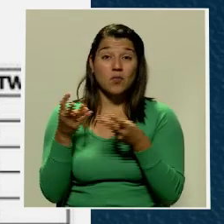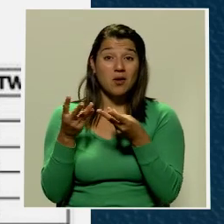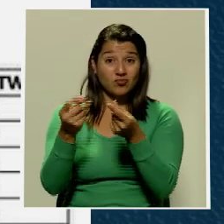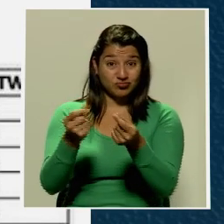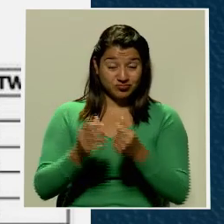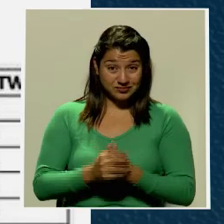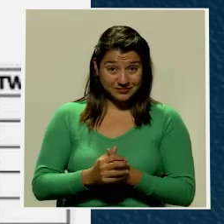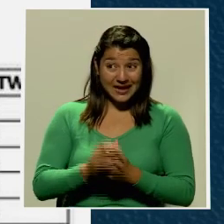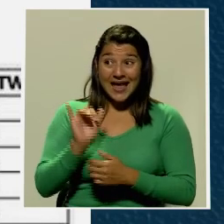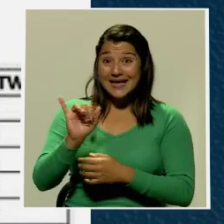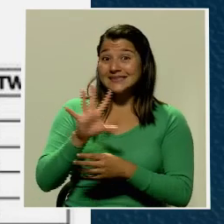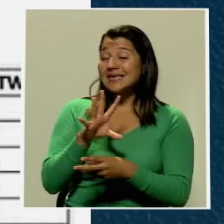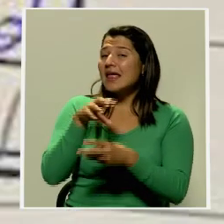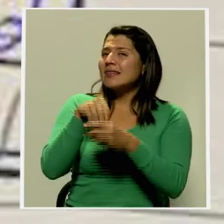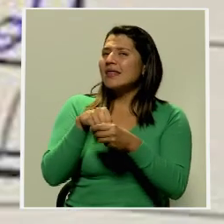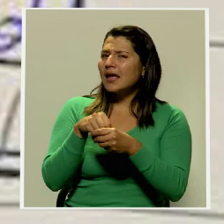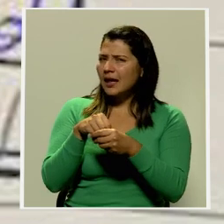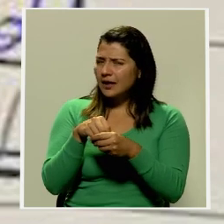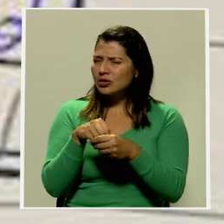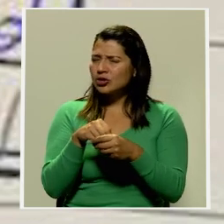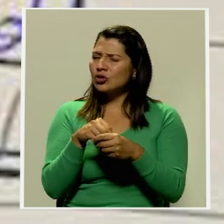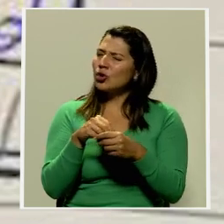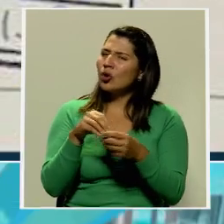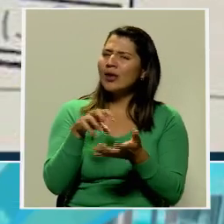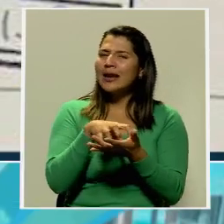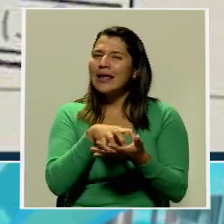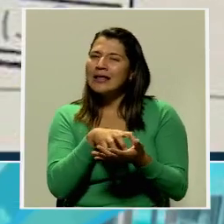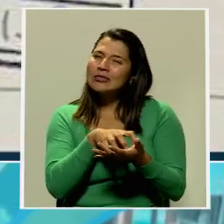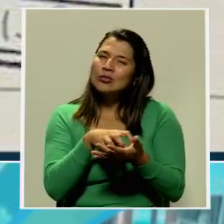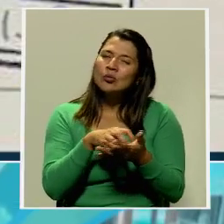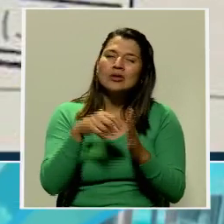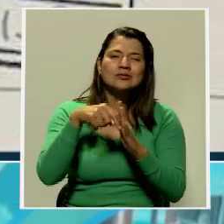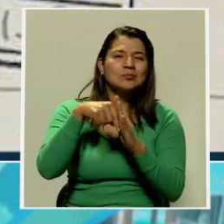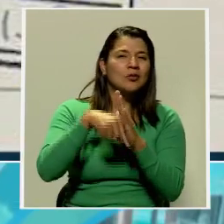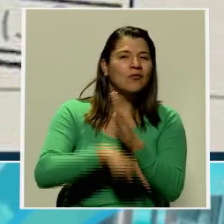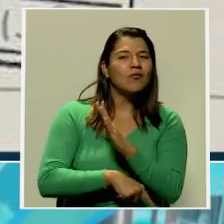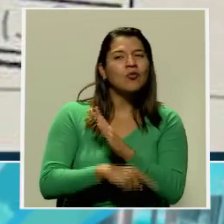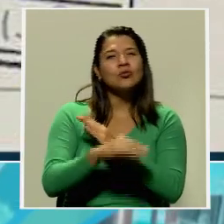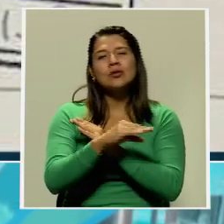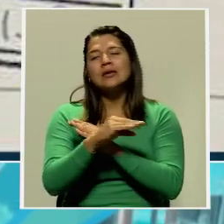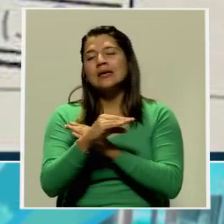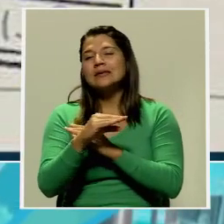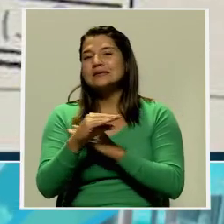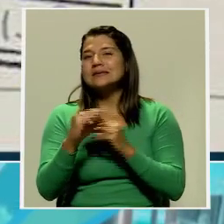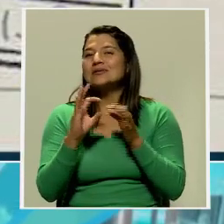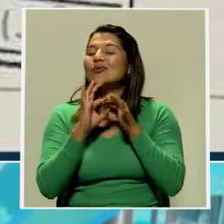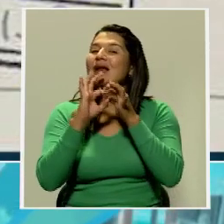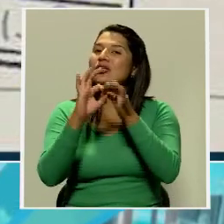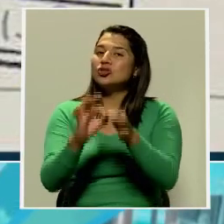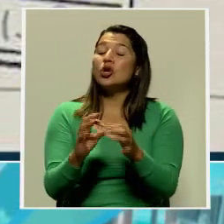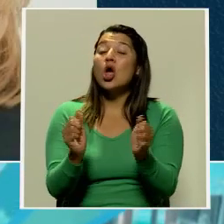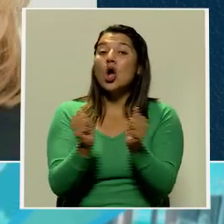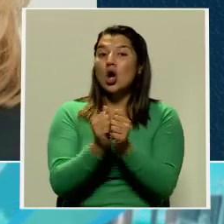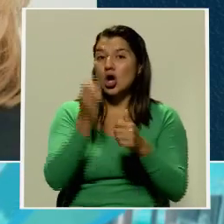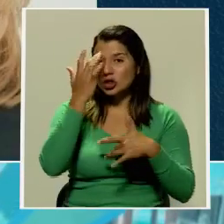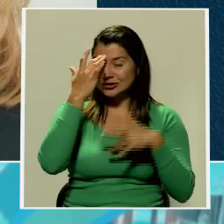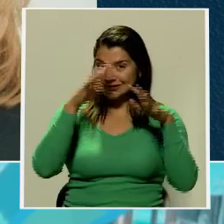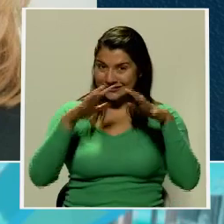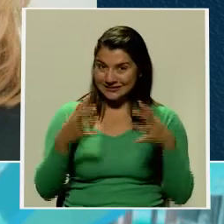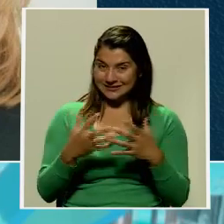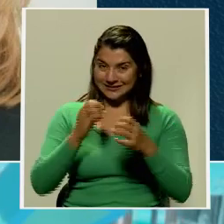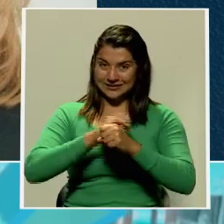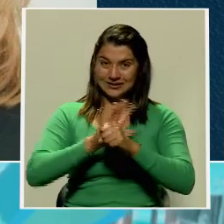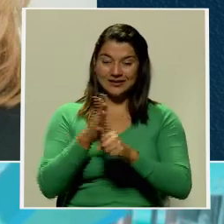parte de las profundas asimetrías y brechas que la pandemia del COVID-19 puso